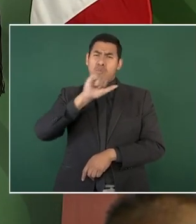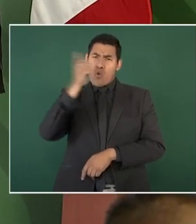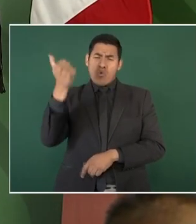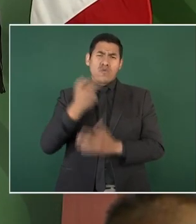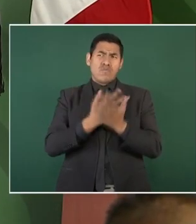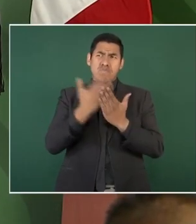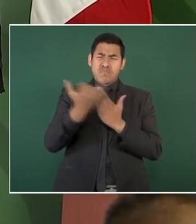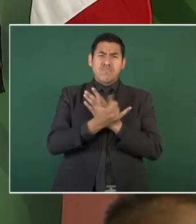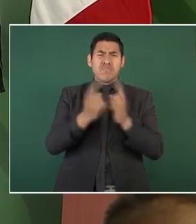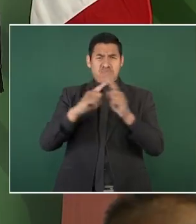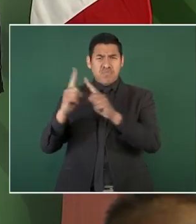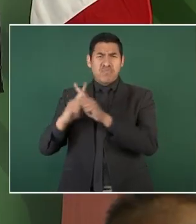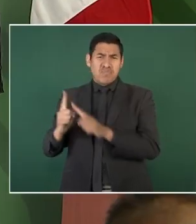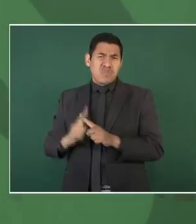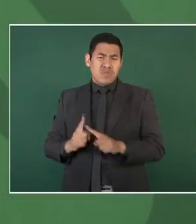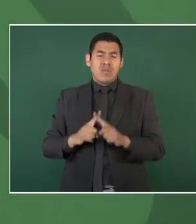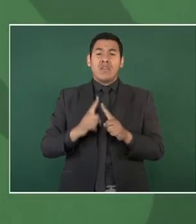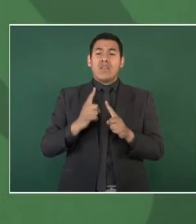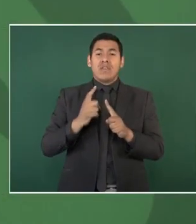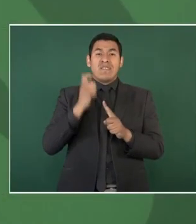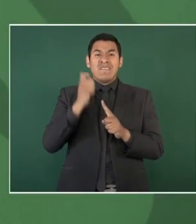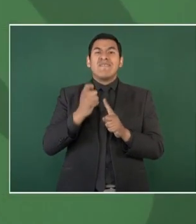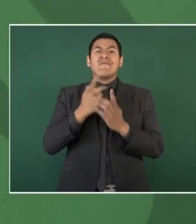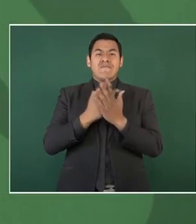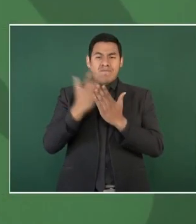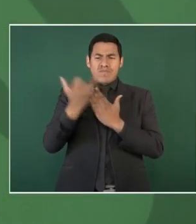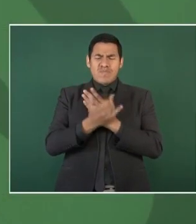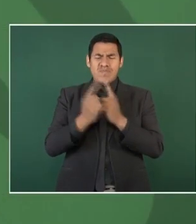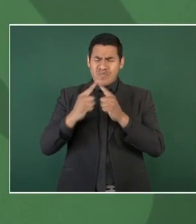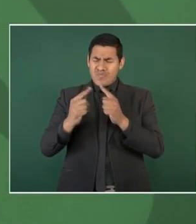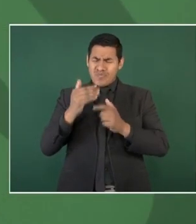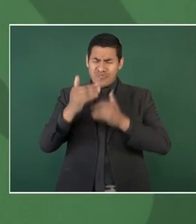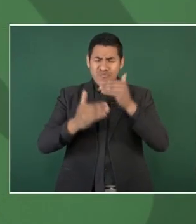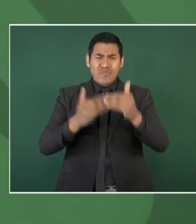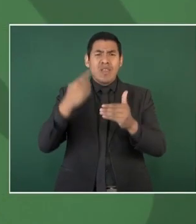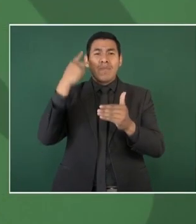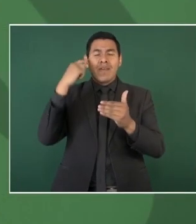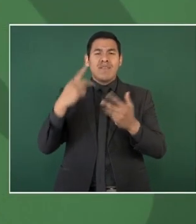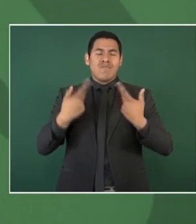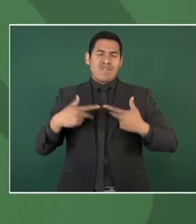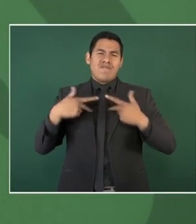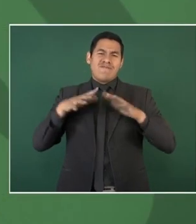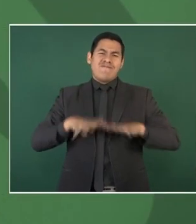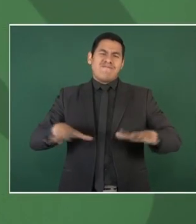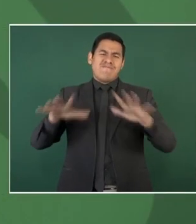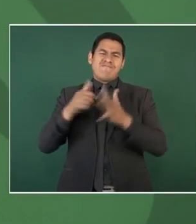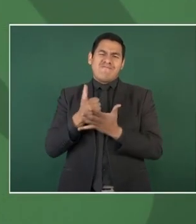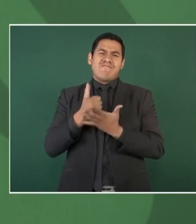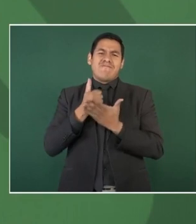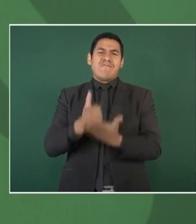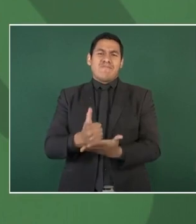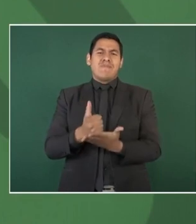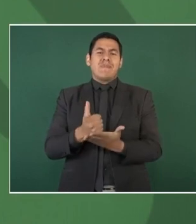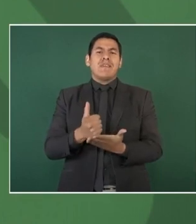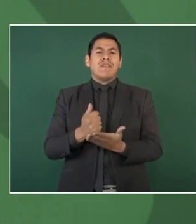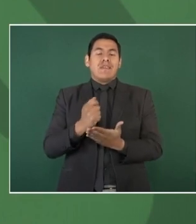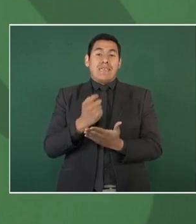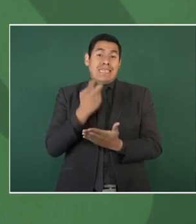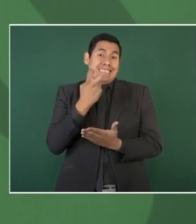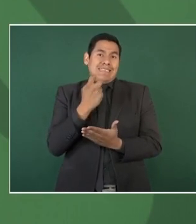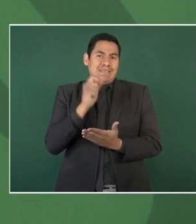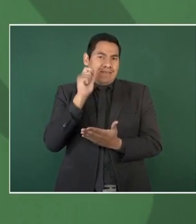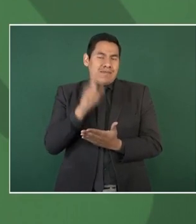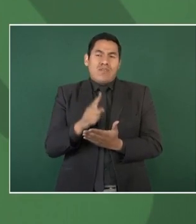de mencionar y que están avanzando en tiempo y forma para bien de la población. En ese sentido, queremos